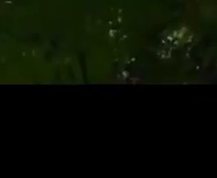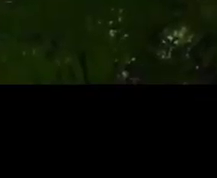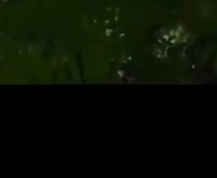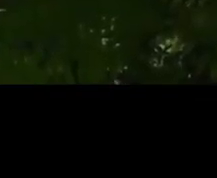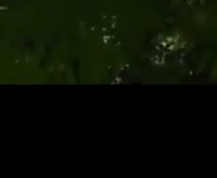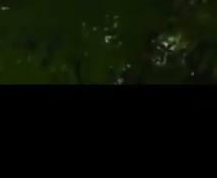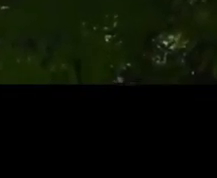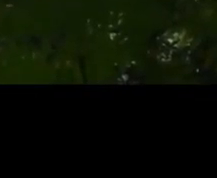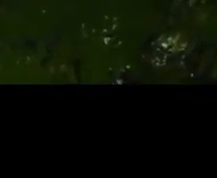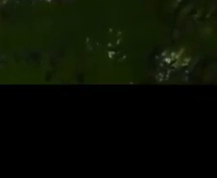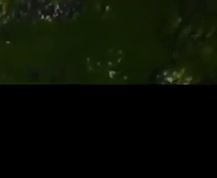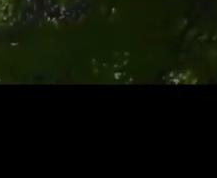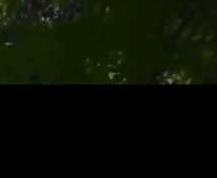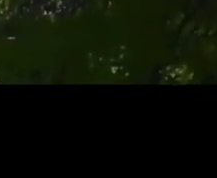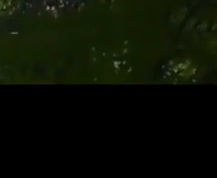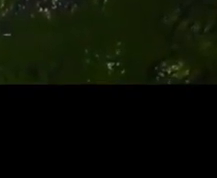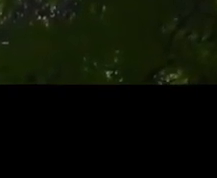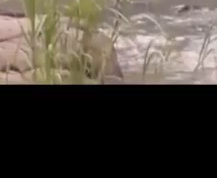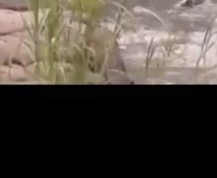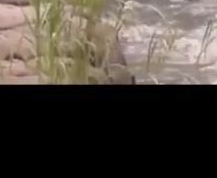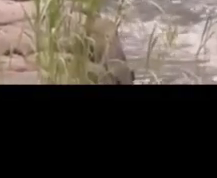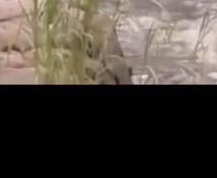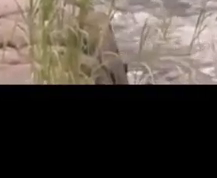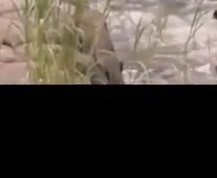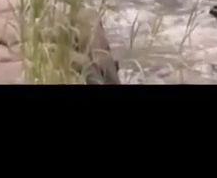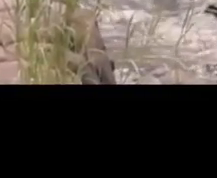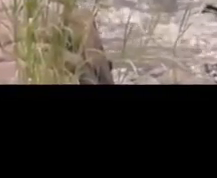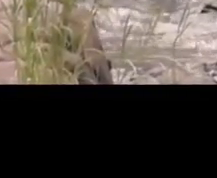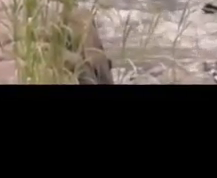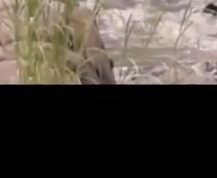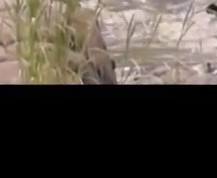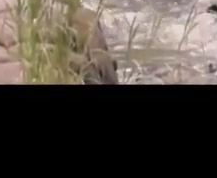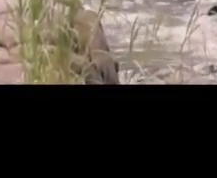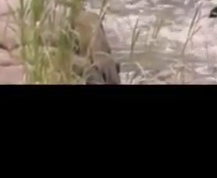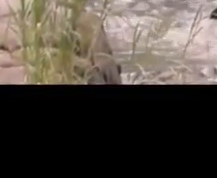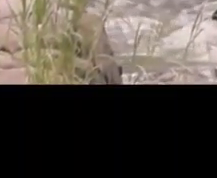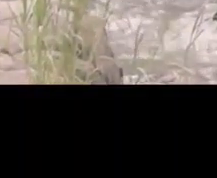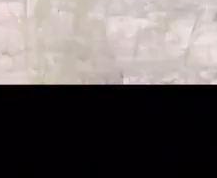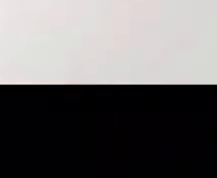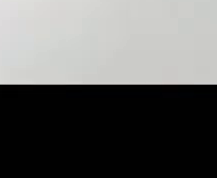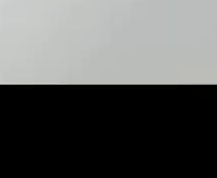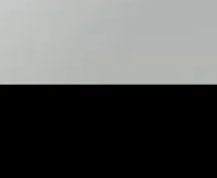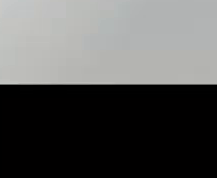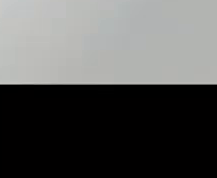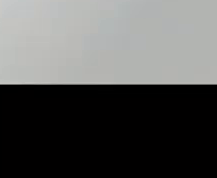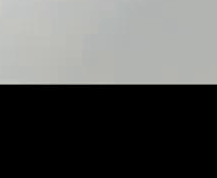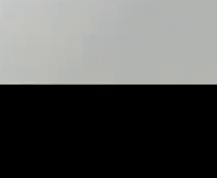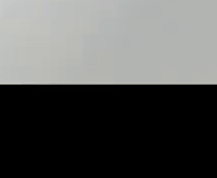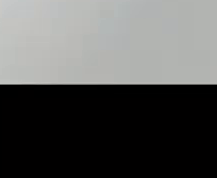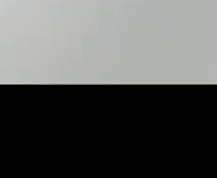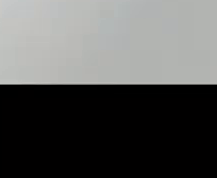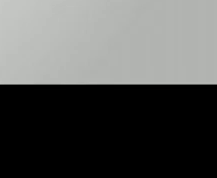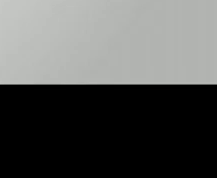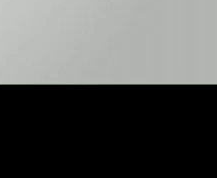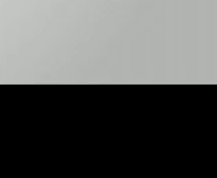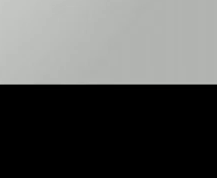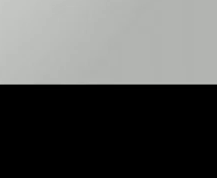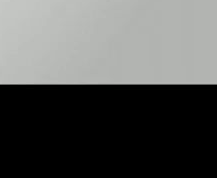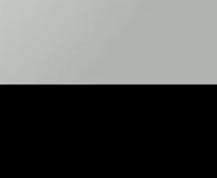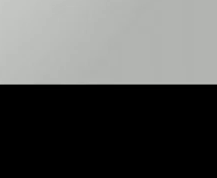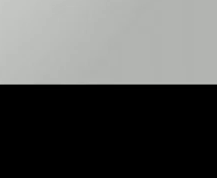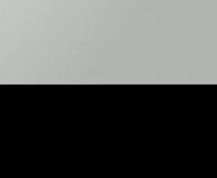El agua es un recurso natural valioso para nuestras vidas. No la malgastemos. Cuidemos nuestras